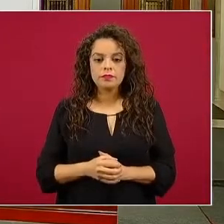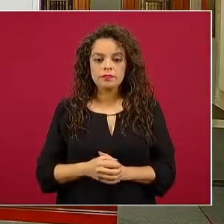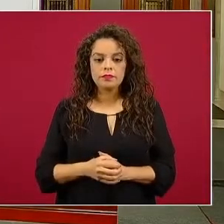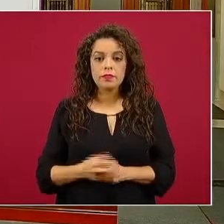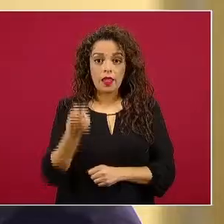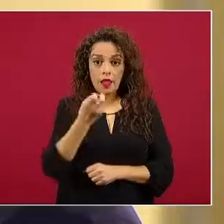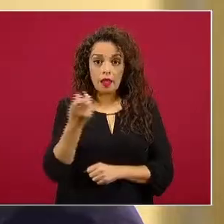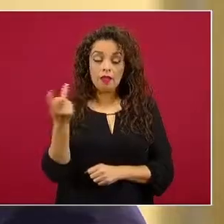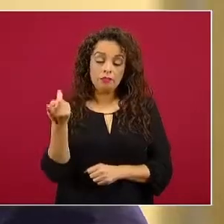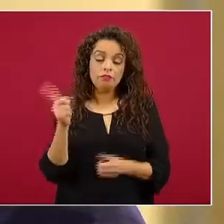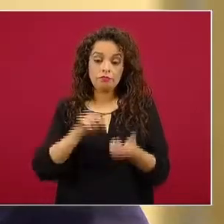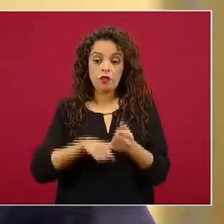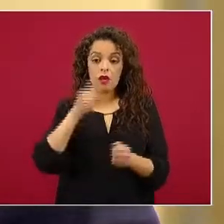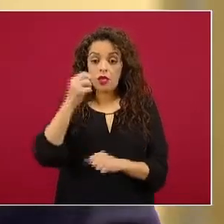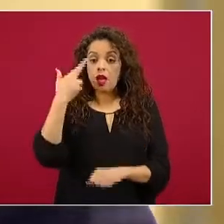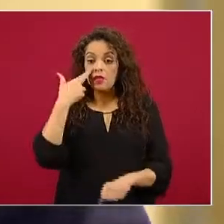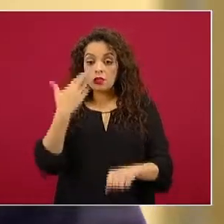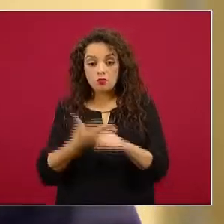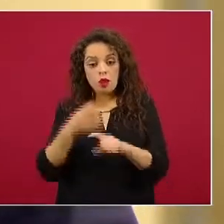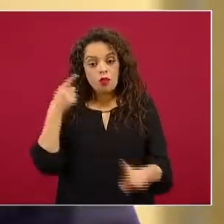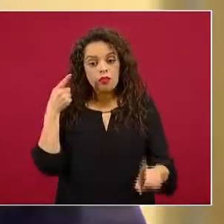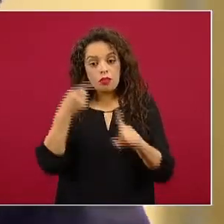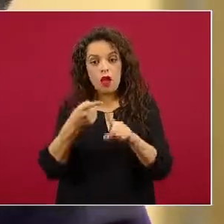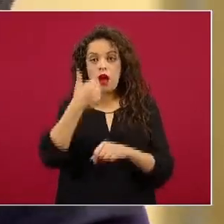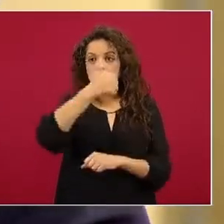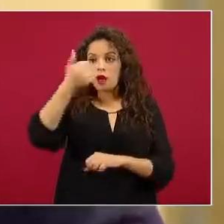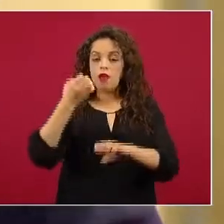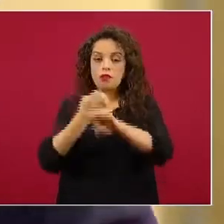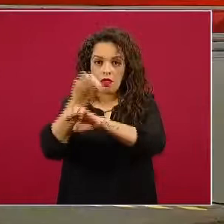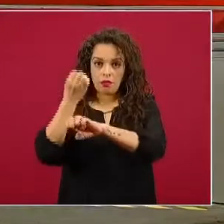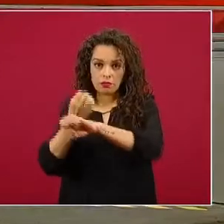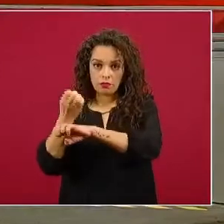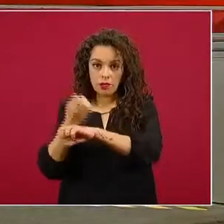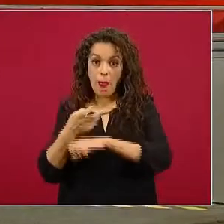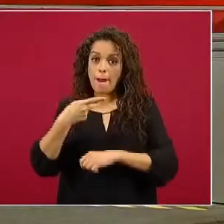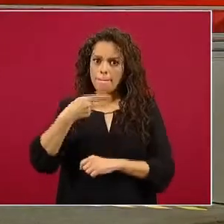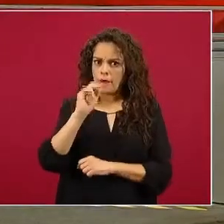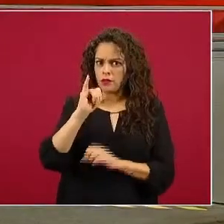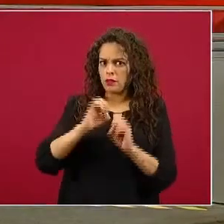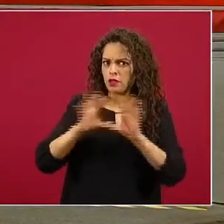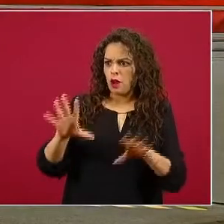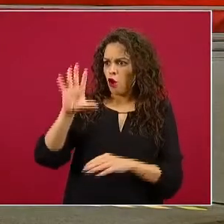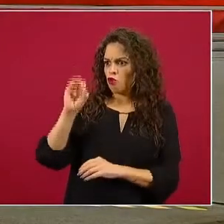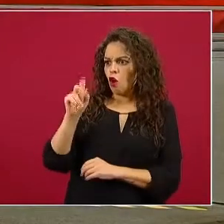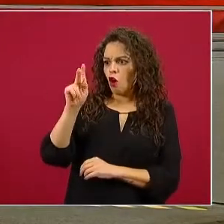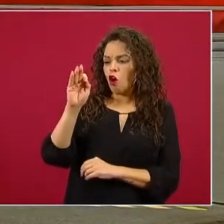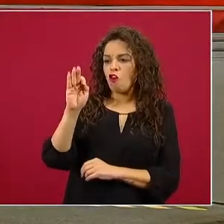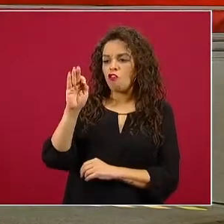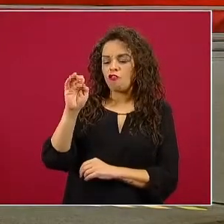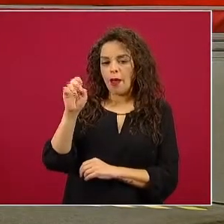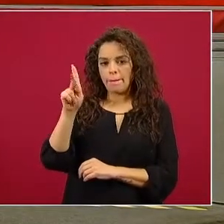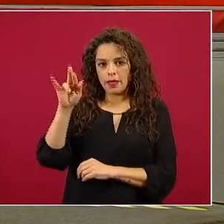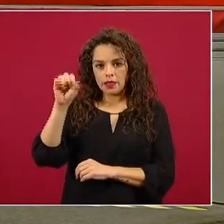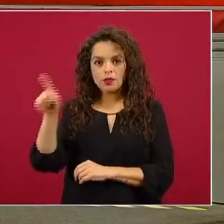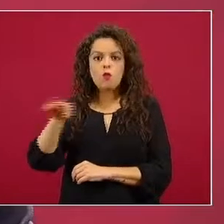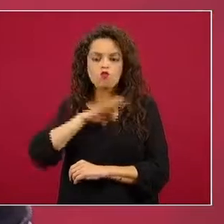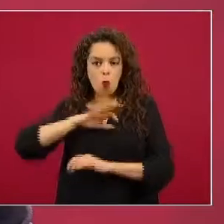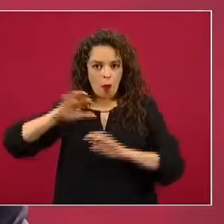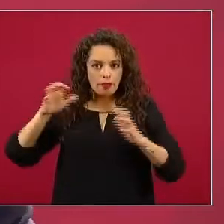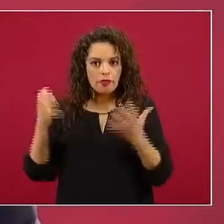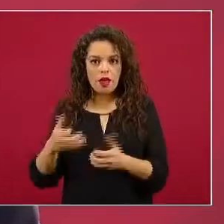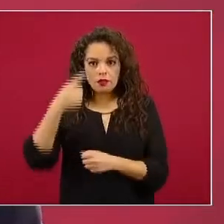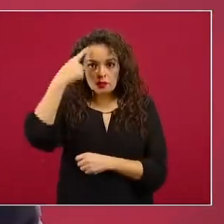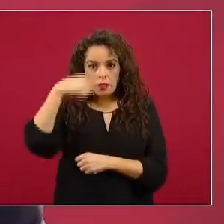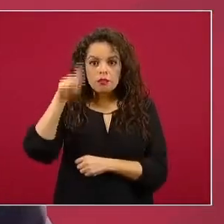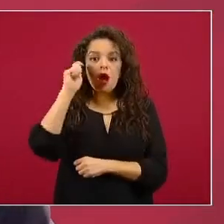una responsabilidad directamente estatal, pero por supuesto la COFEPRIS puede ejercer acciones